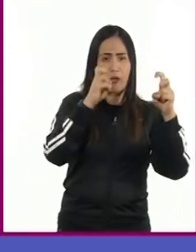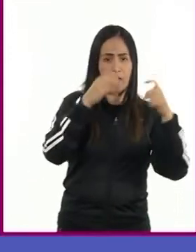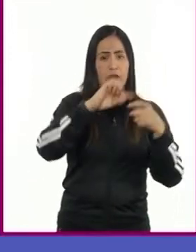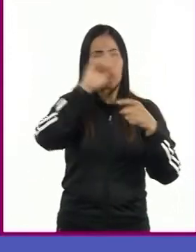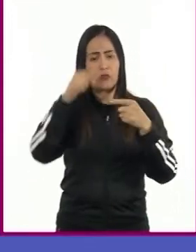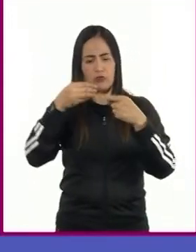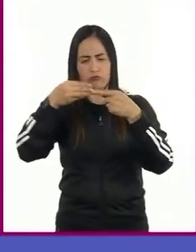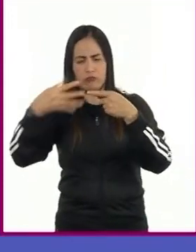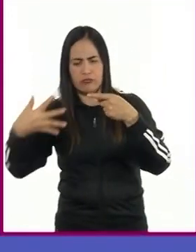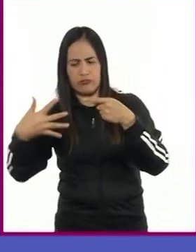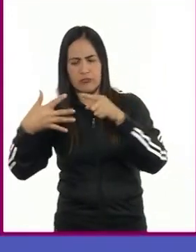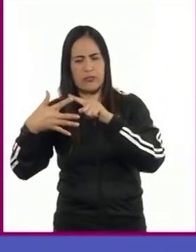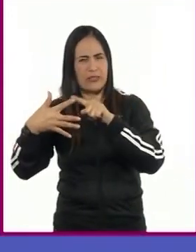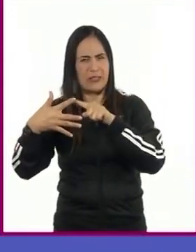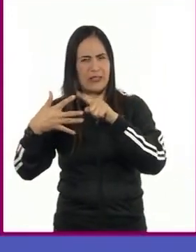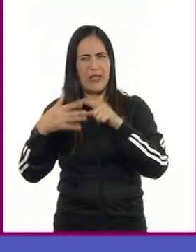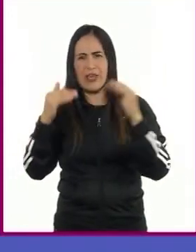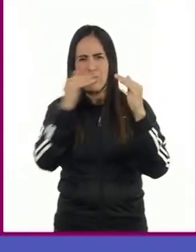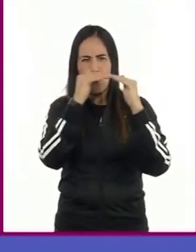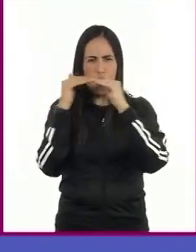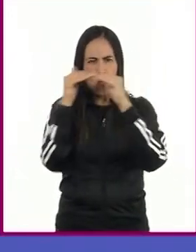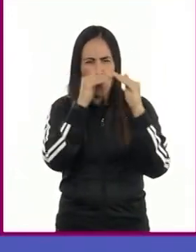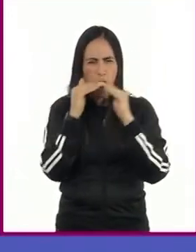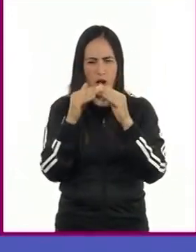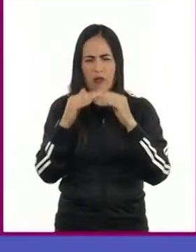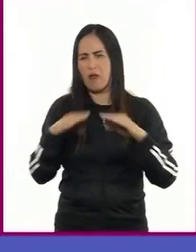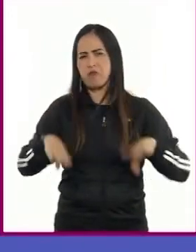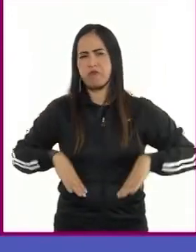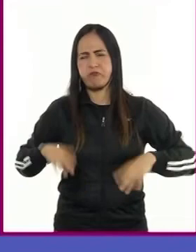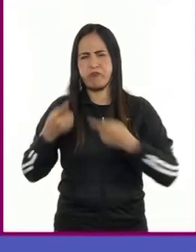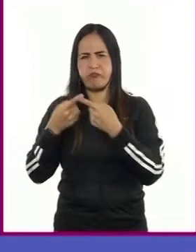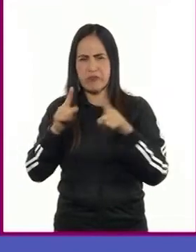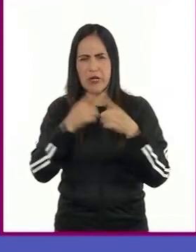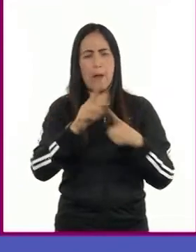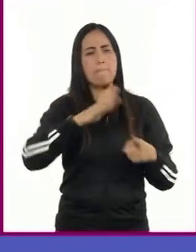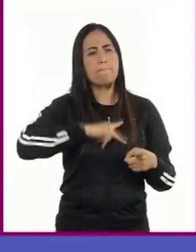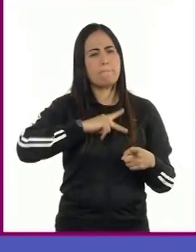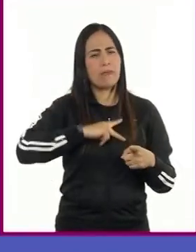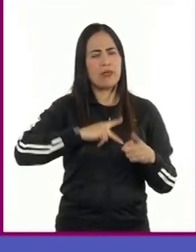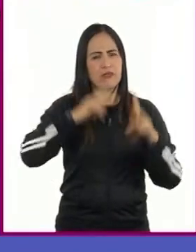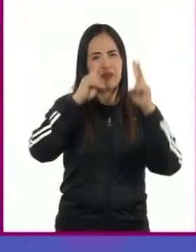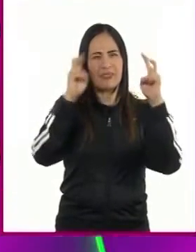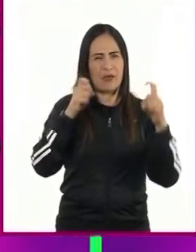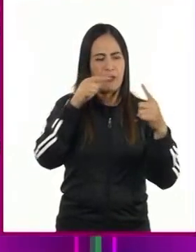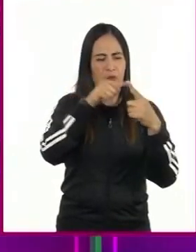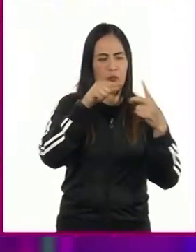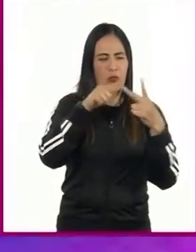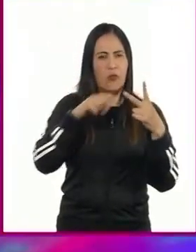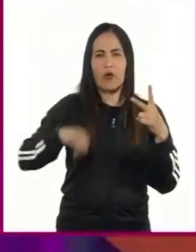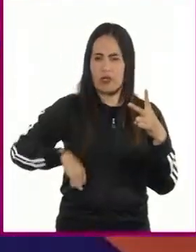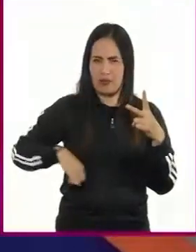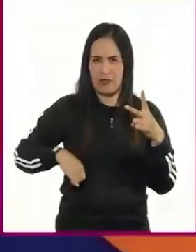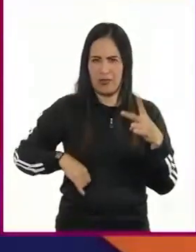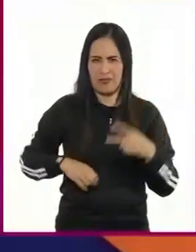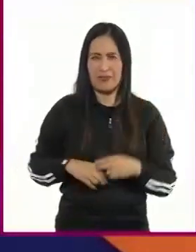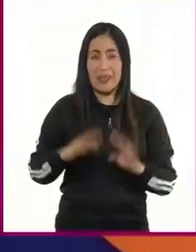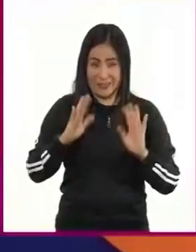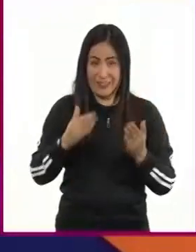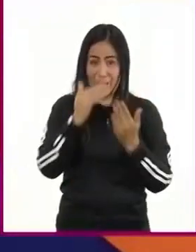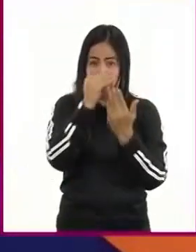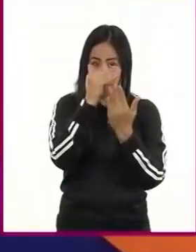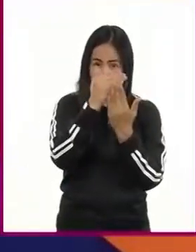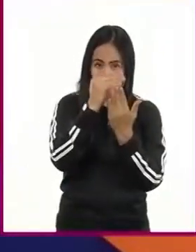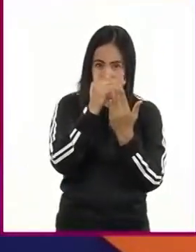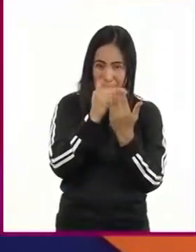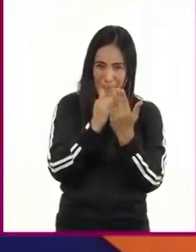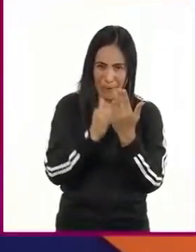en la igualdad y diversidad, que son precisamente los dos temas centrales que nos interesan. Si van siguiendo conmigo el proceso para